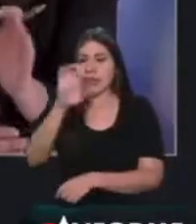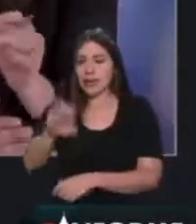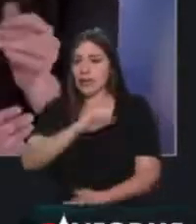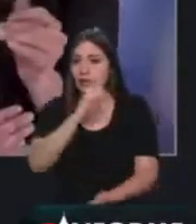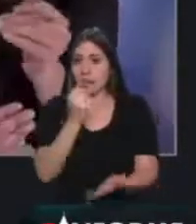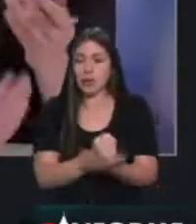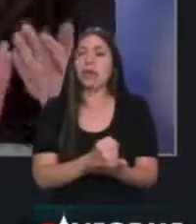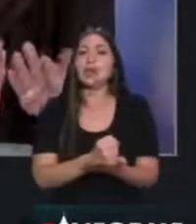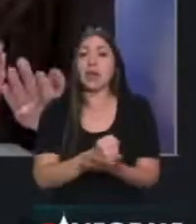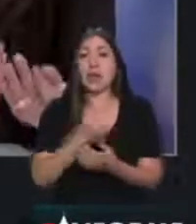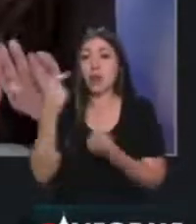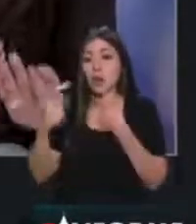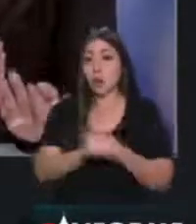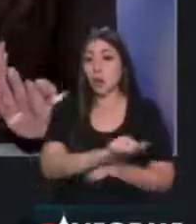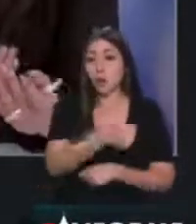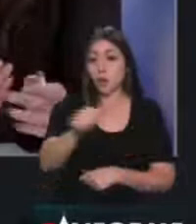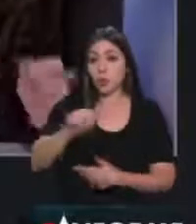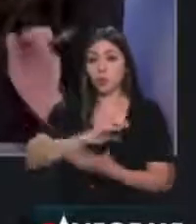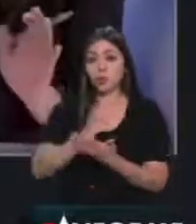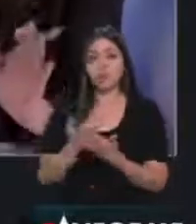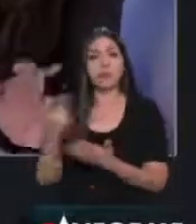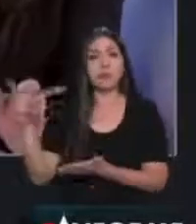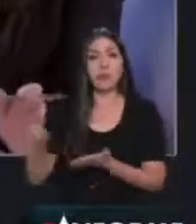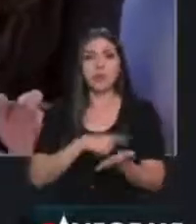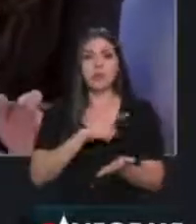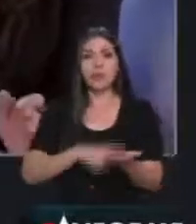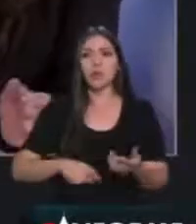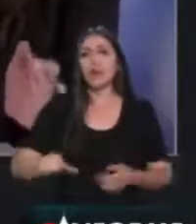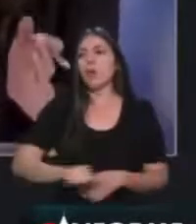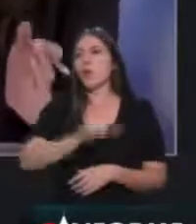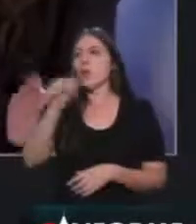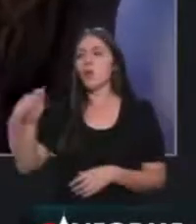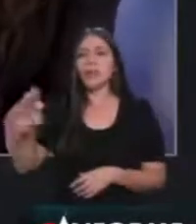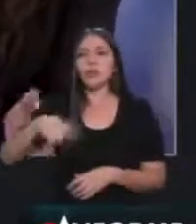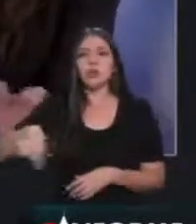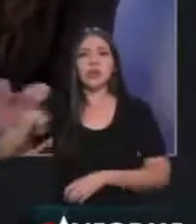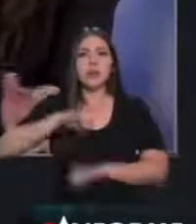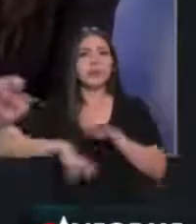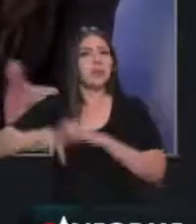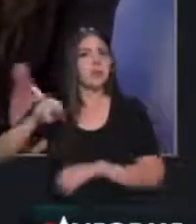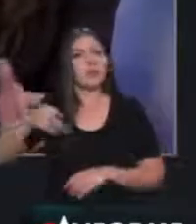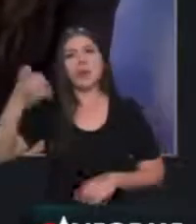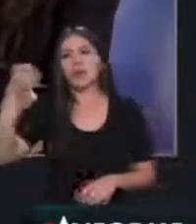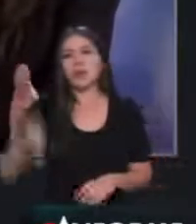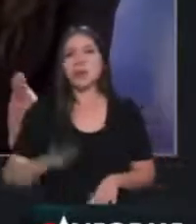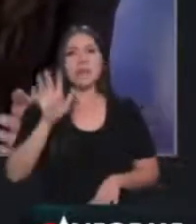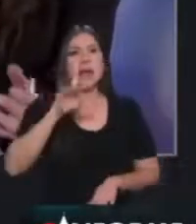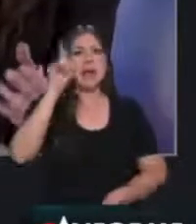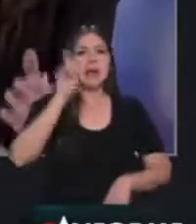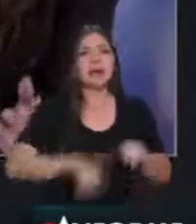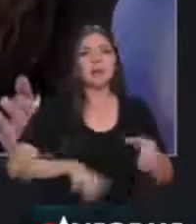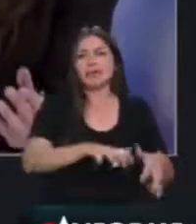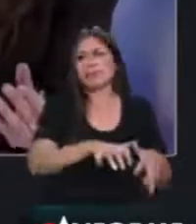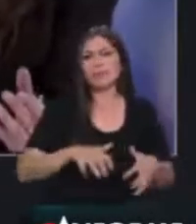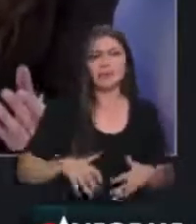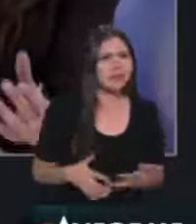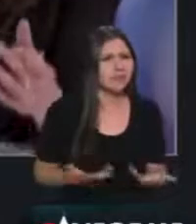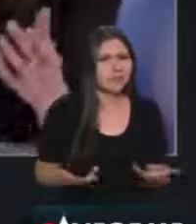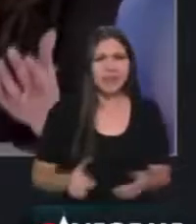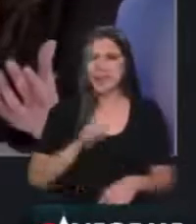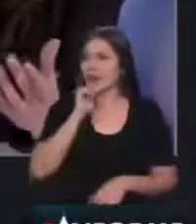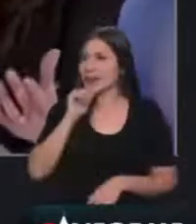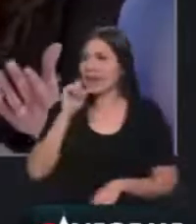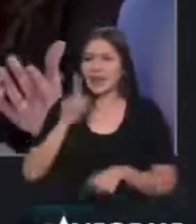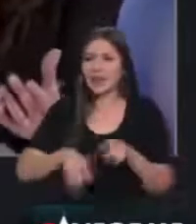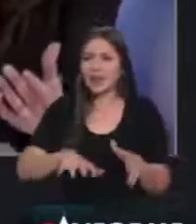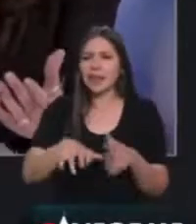cancelar y que están del otro lado diciendo es expropiatorio. No se está expropiando nada. Explícanos un poco en